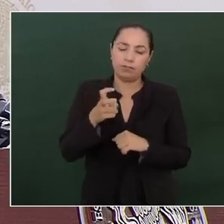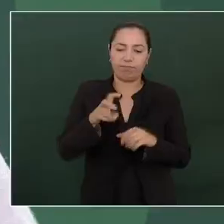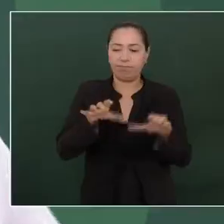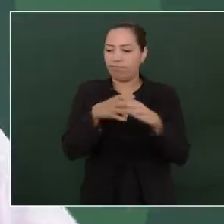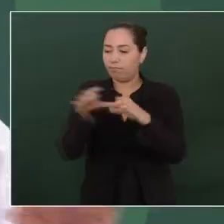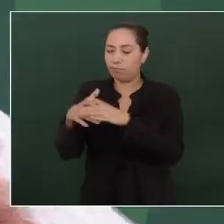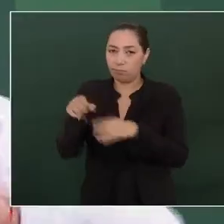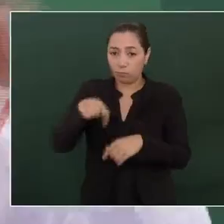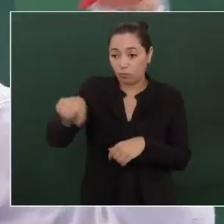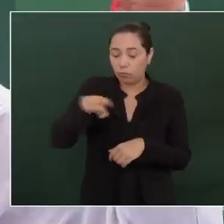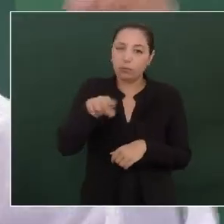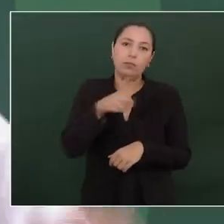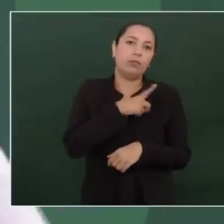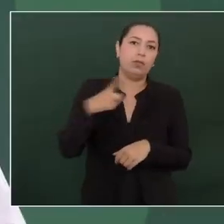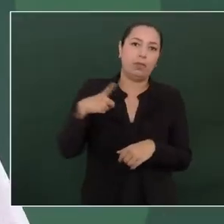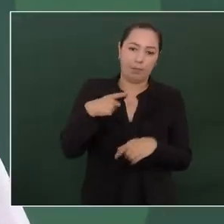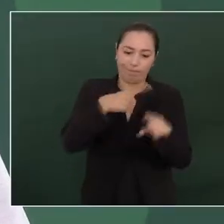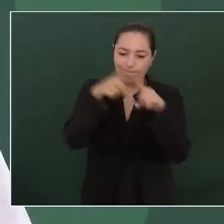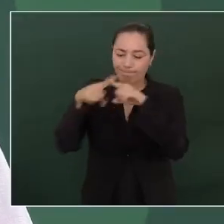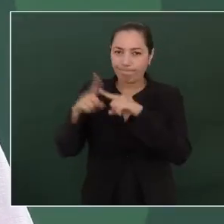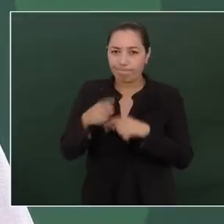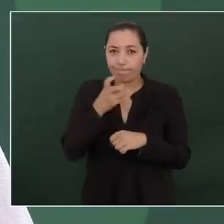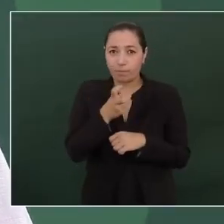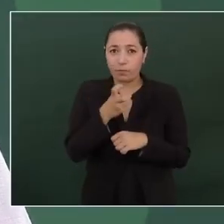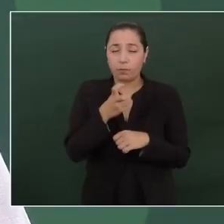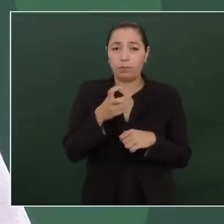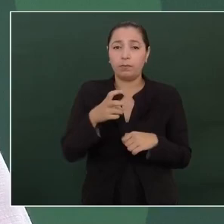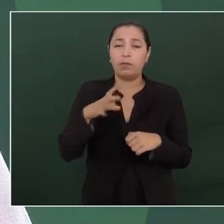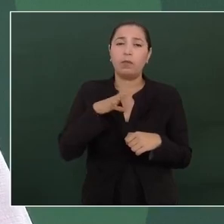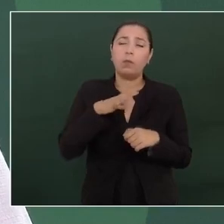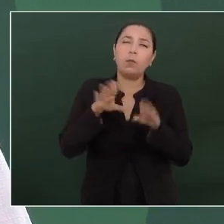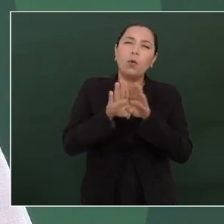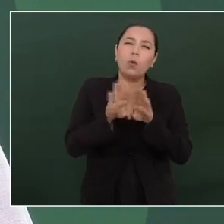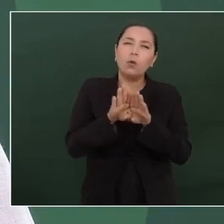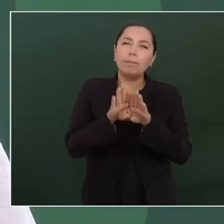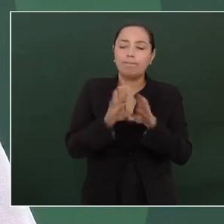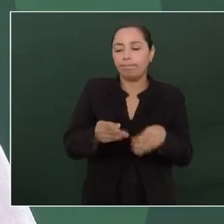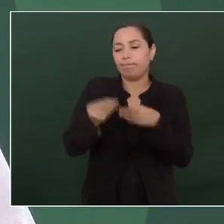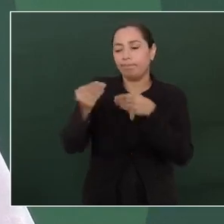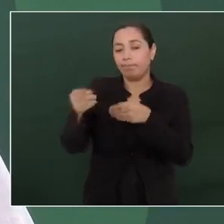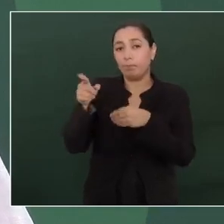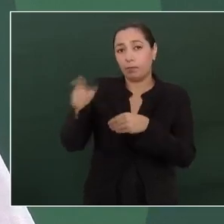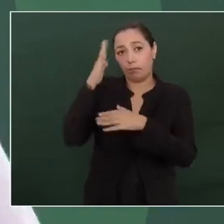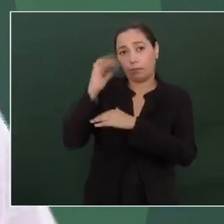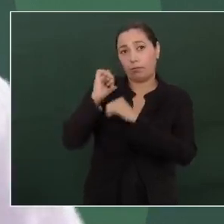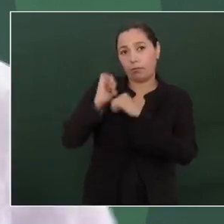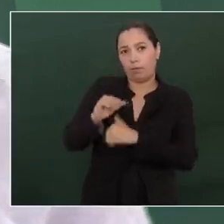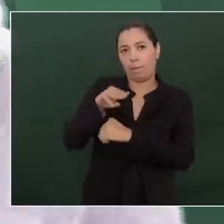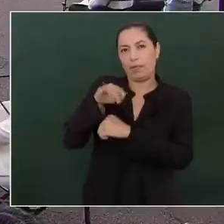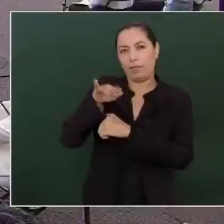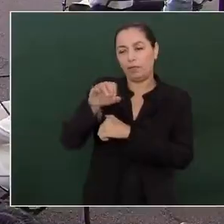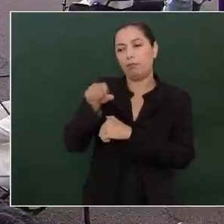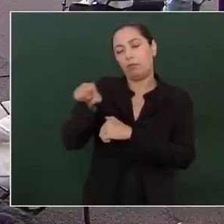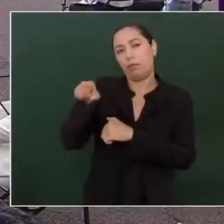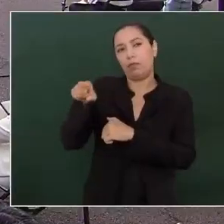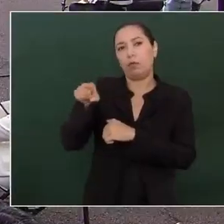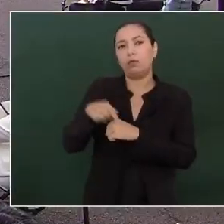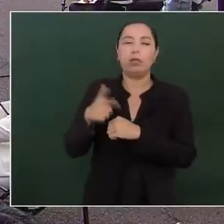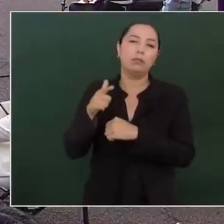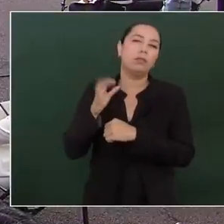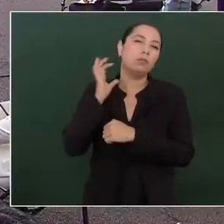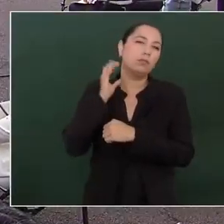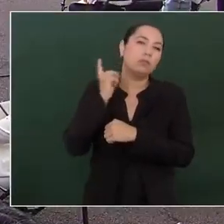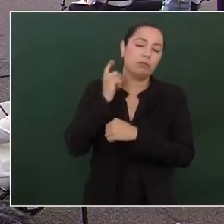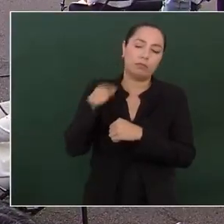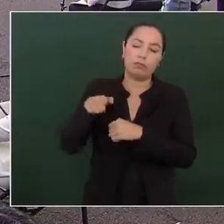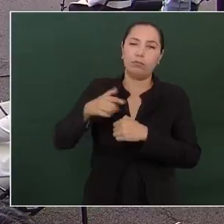los impuestos, llegaron a manos de un ministro en la Suprema Corte de Justicia de la Nación,